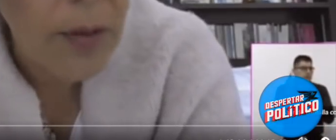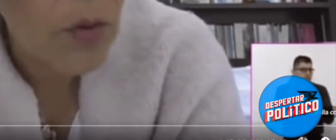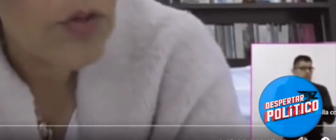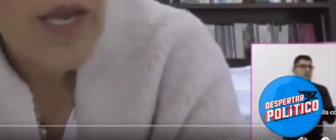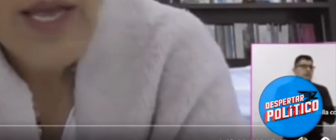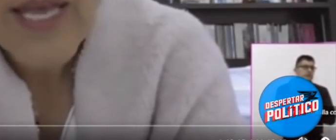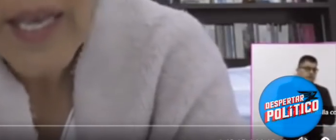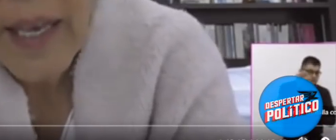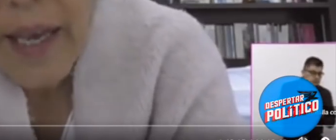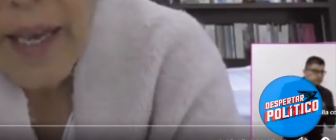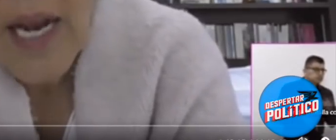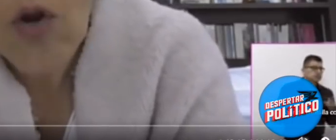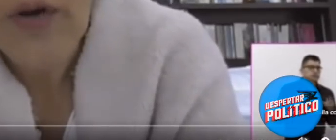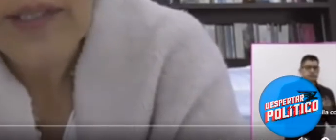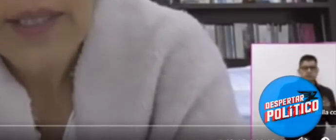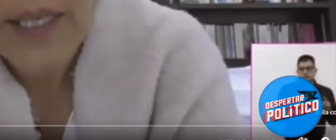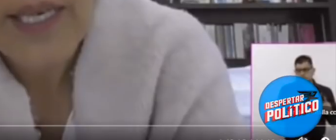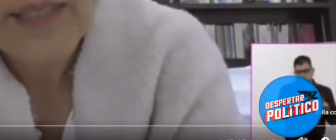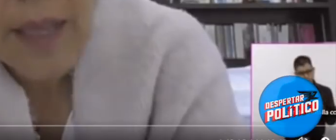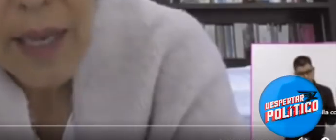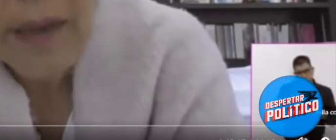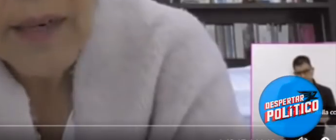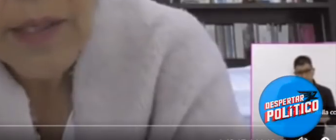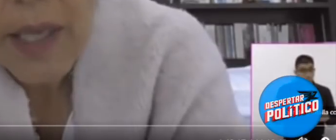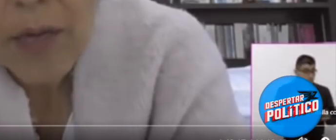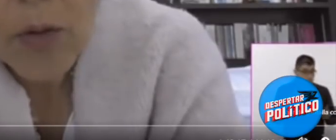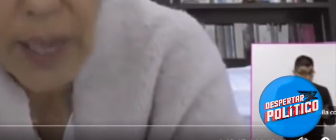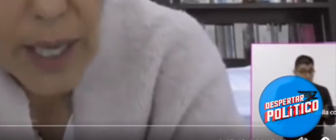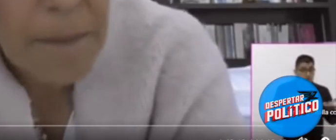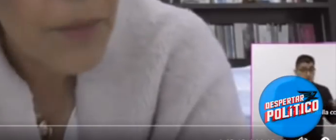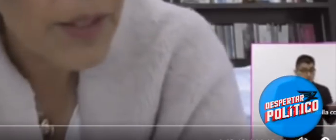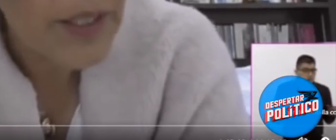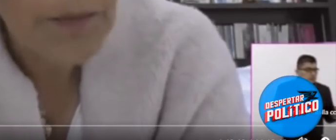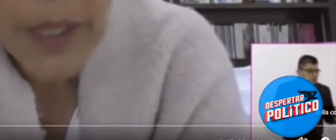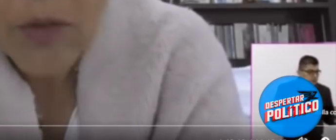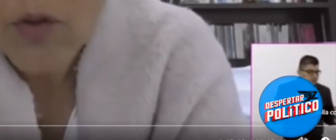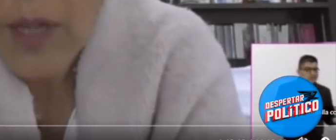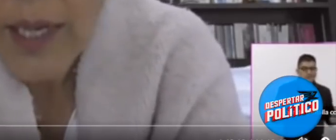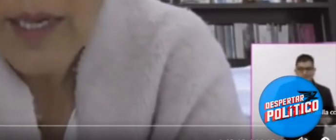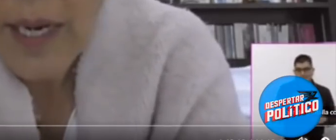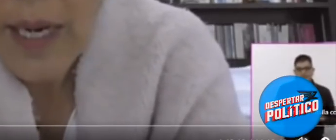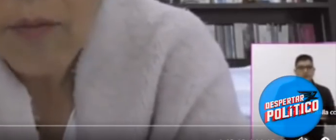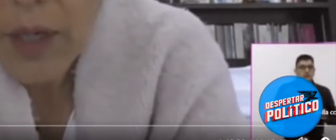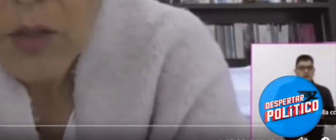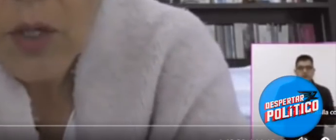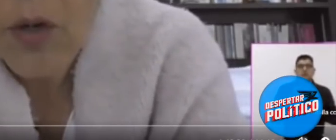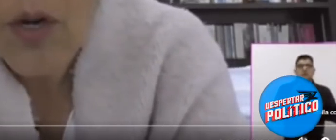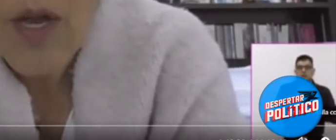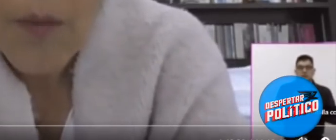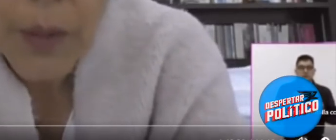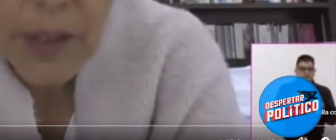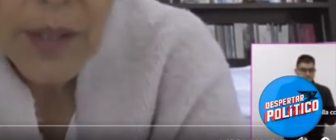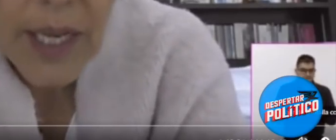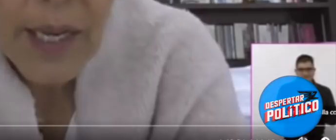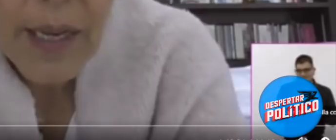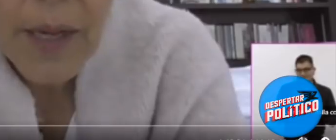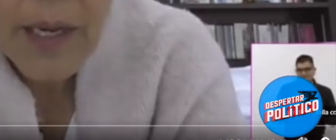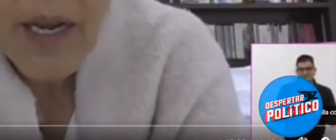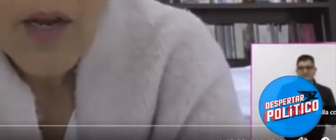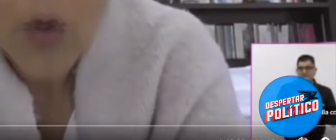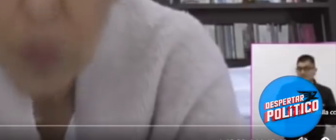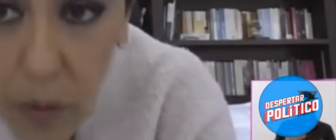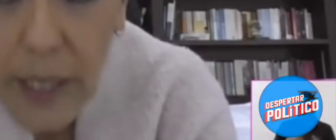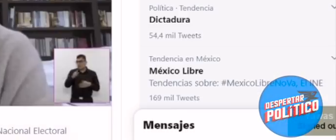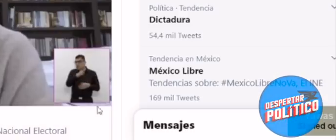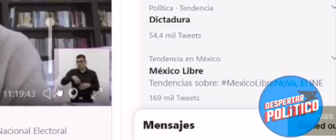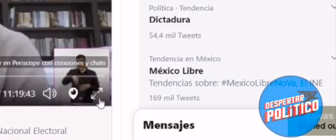sindicatos y que lo que se está realizando aquí respecto de la inflación pues tendría que